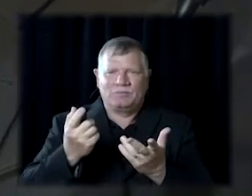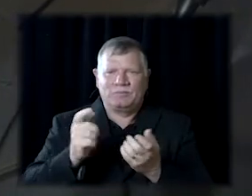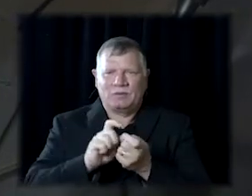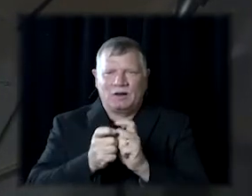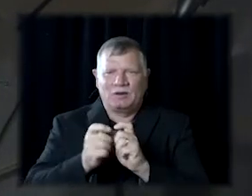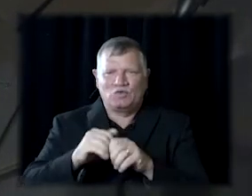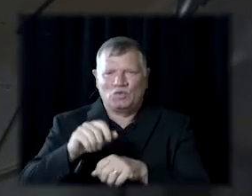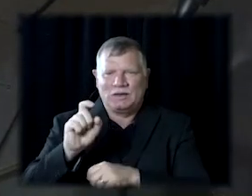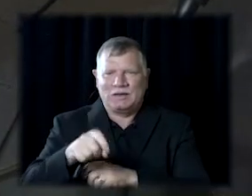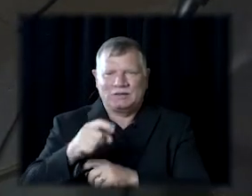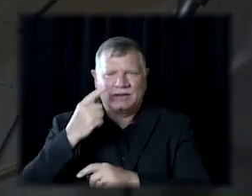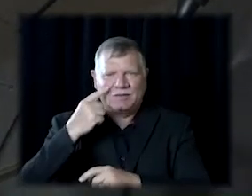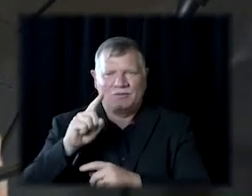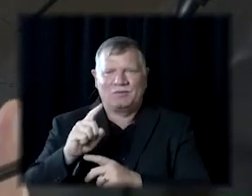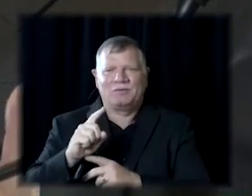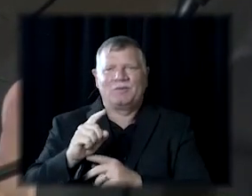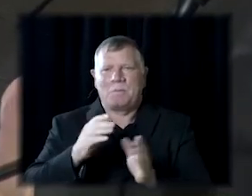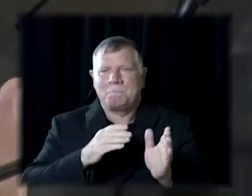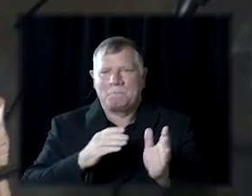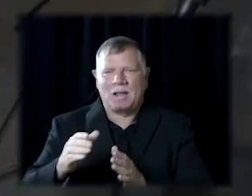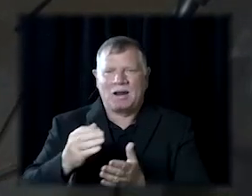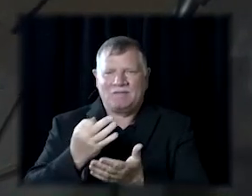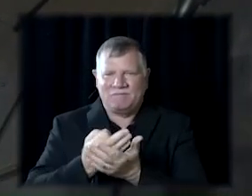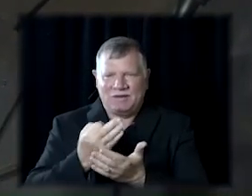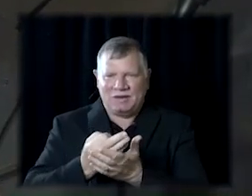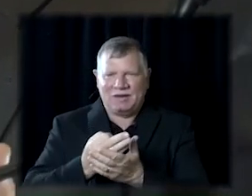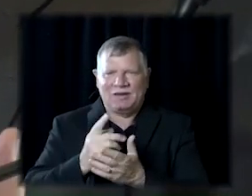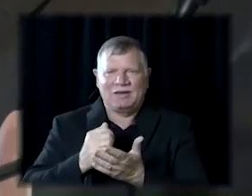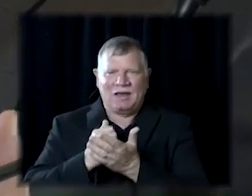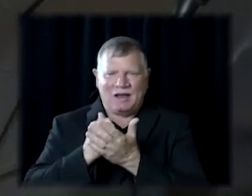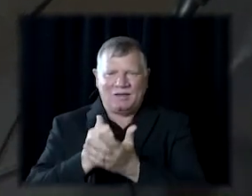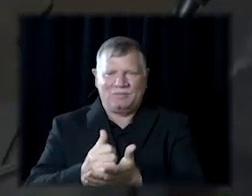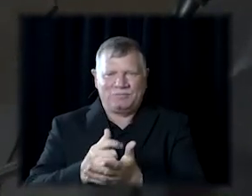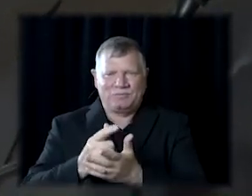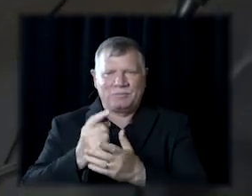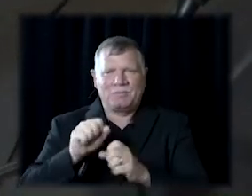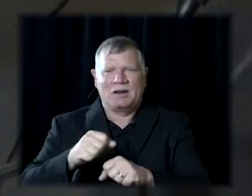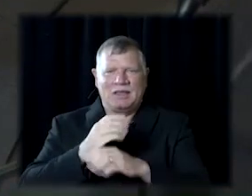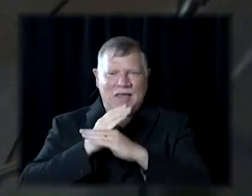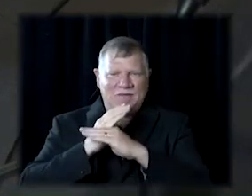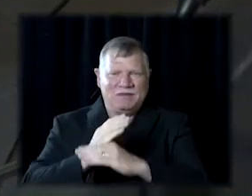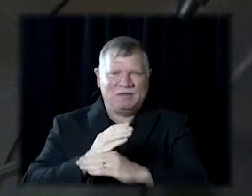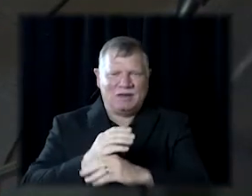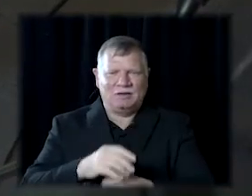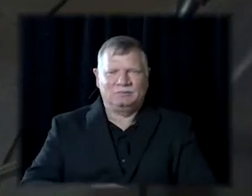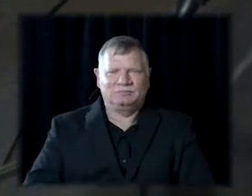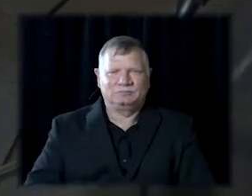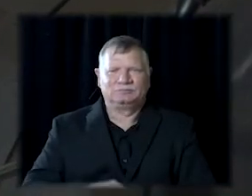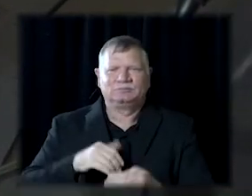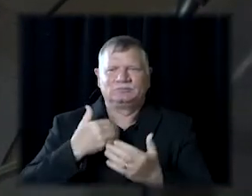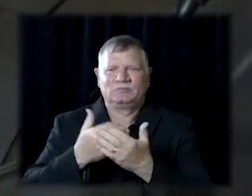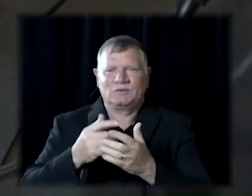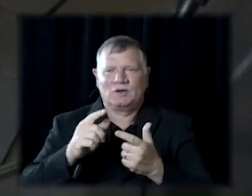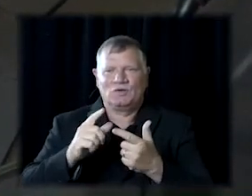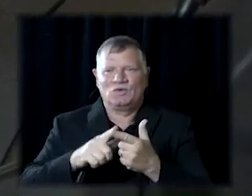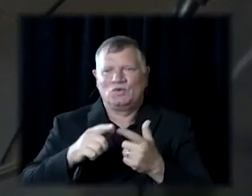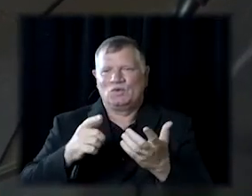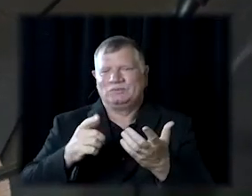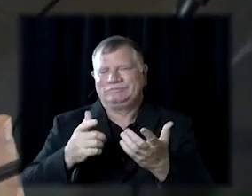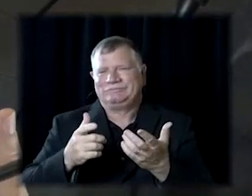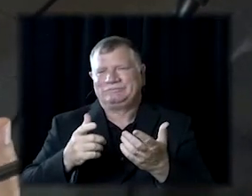a las necesidades de planes fiscales que les ayuden a evitar llegar a una situación